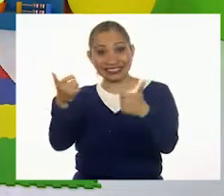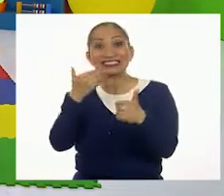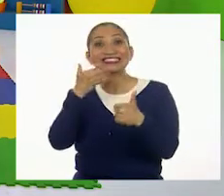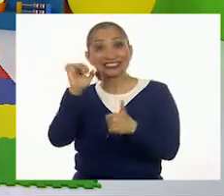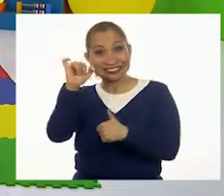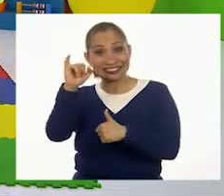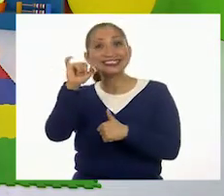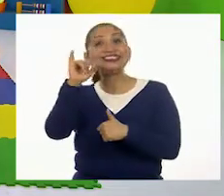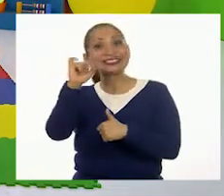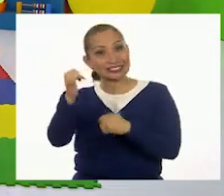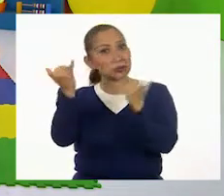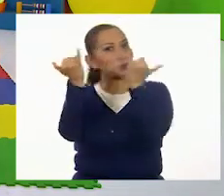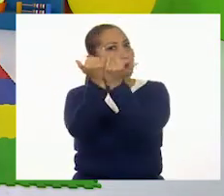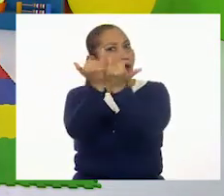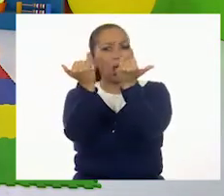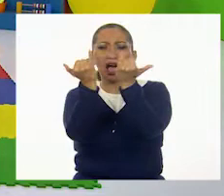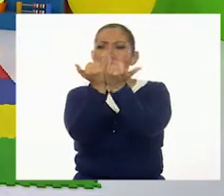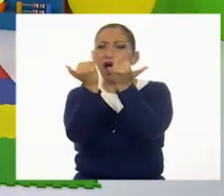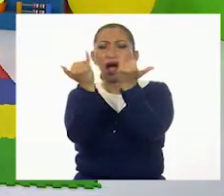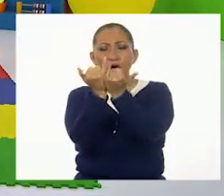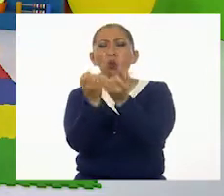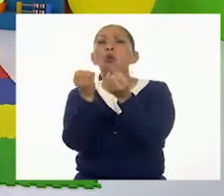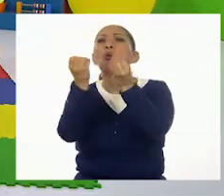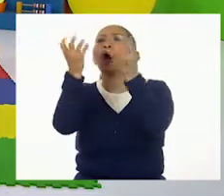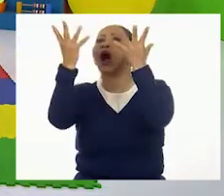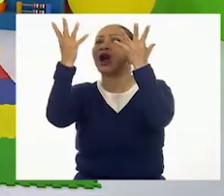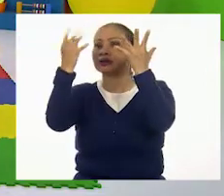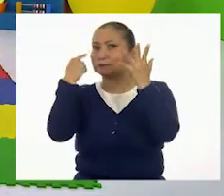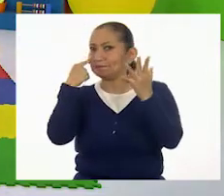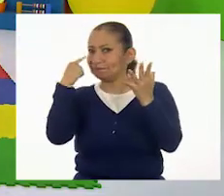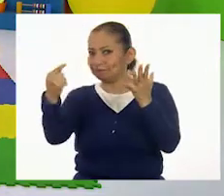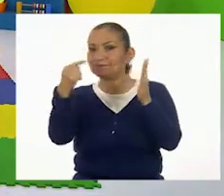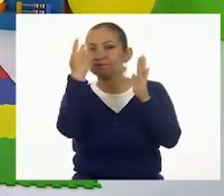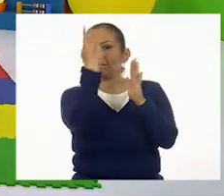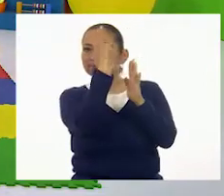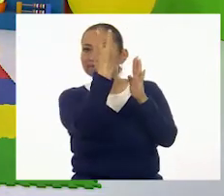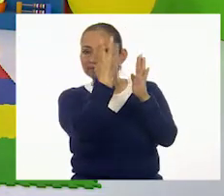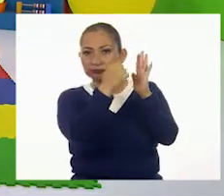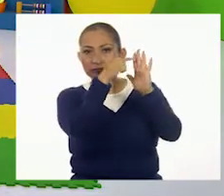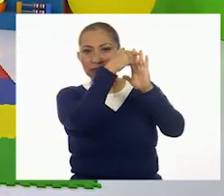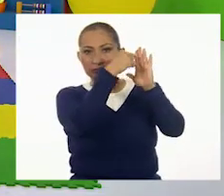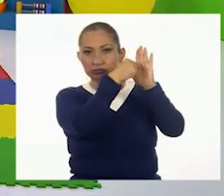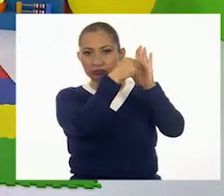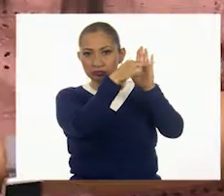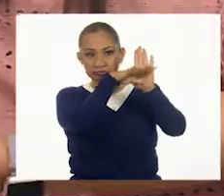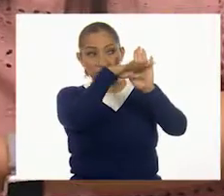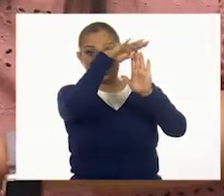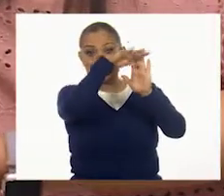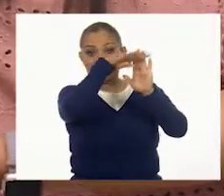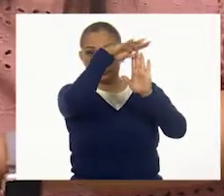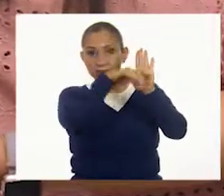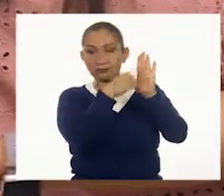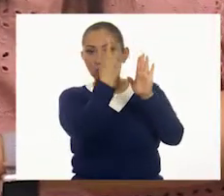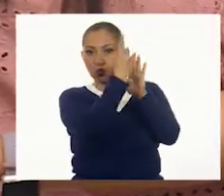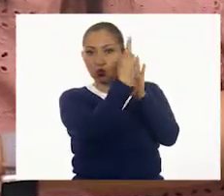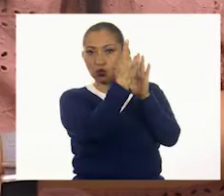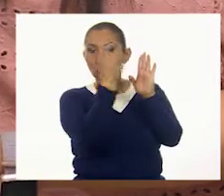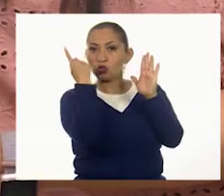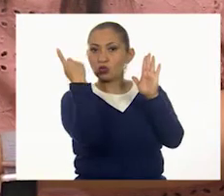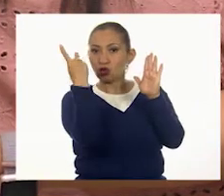¡Correcta! Vamos a ver cuántos puntos hay. A ver, arriba. ¡Contemos!